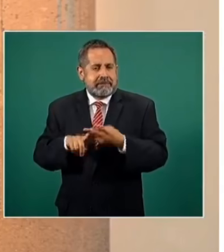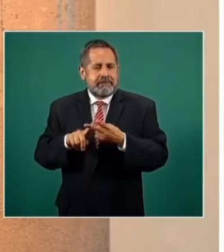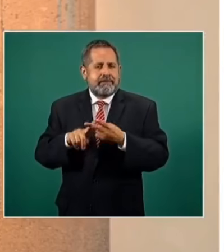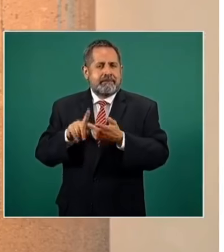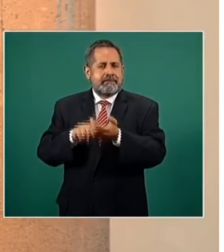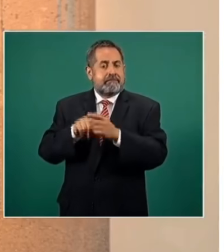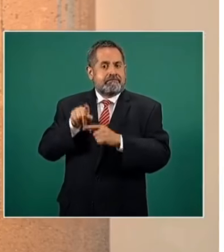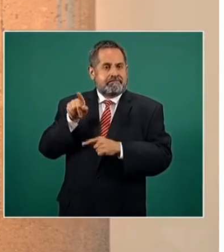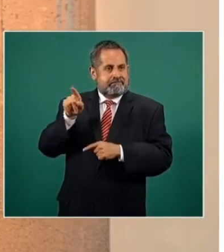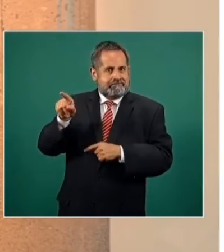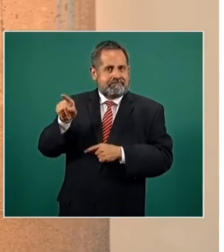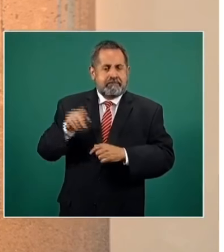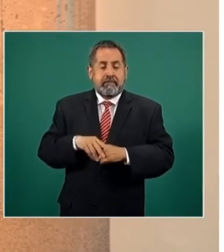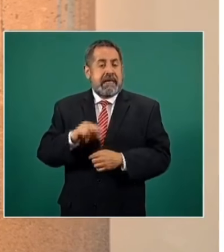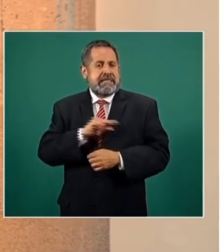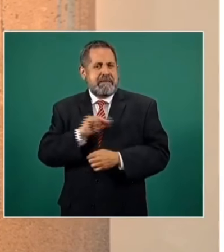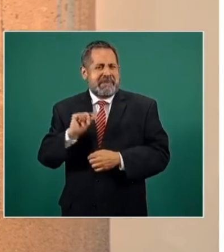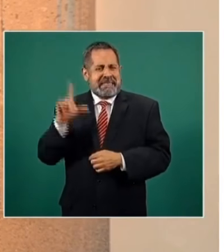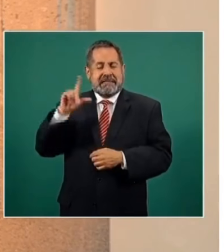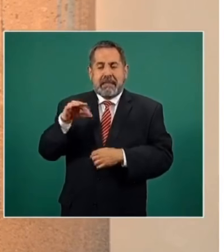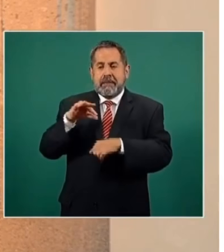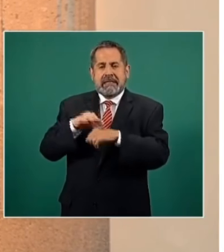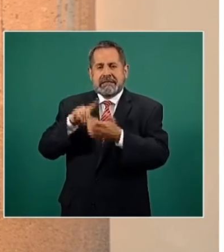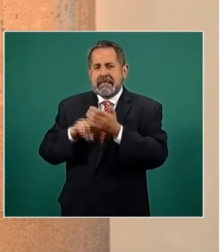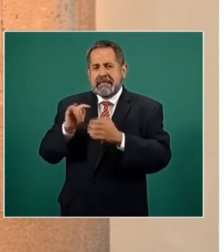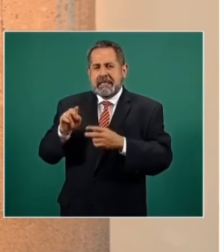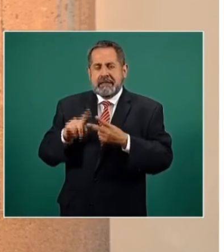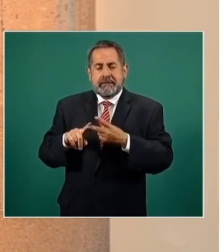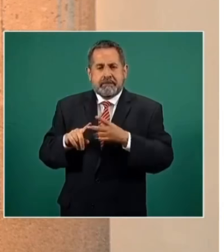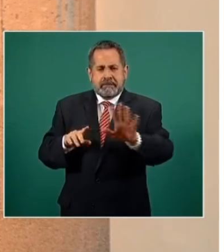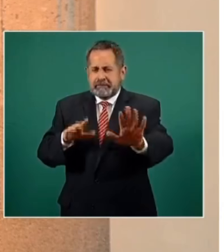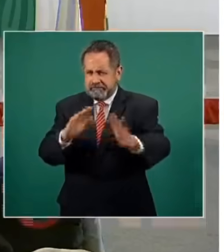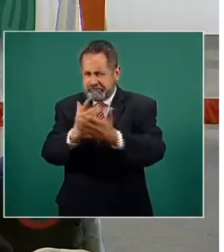canal. Además, comparte esta información porque es muy importante